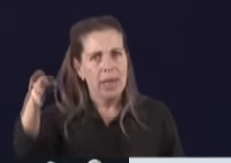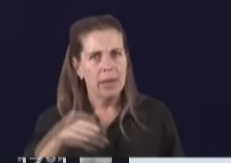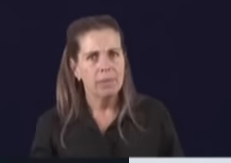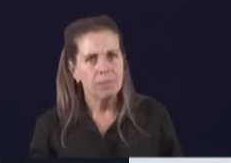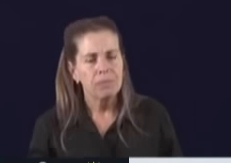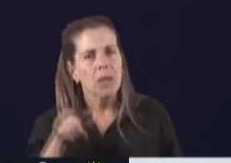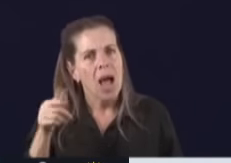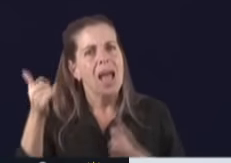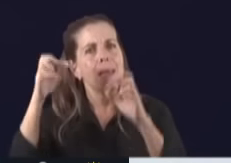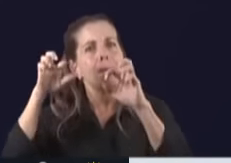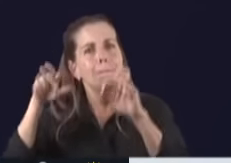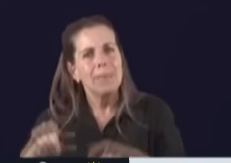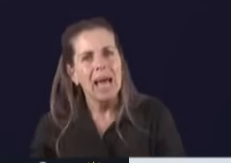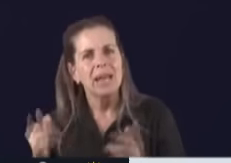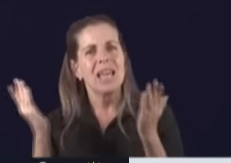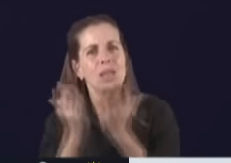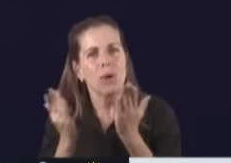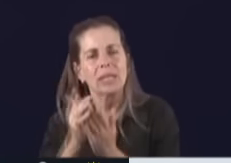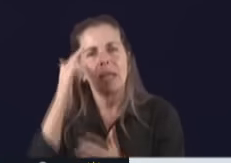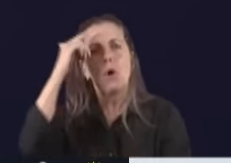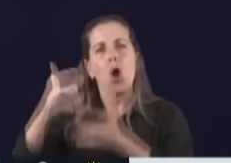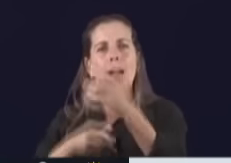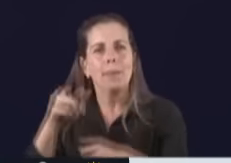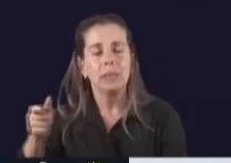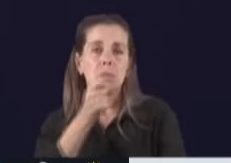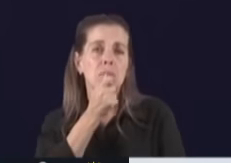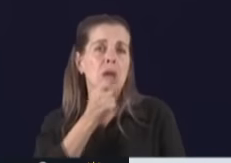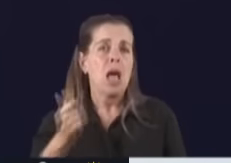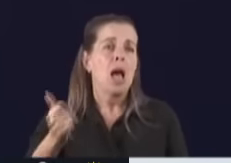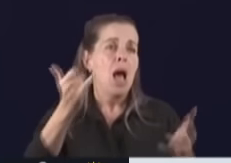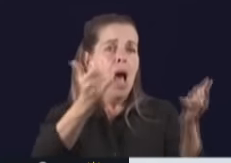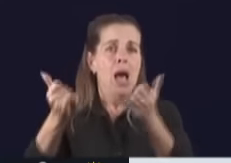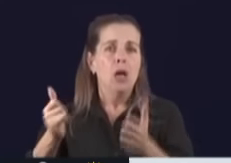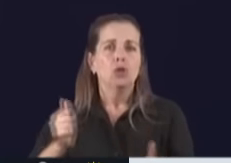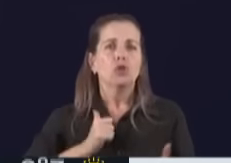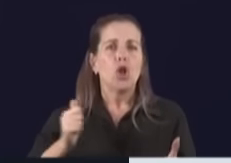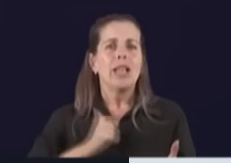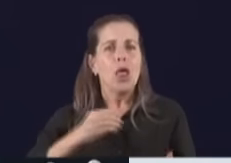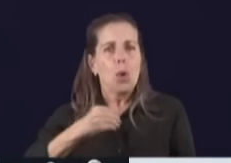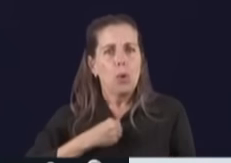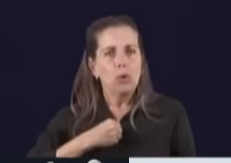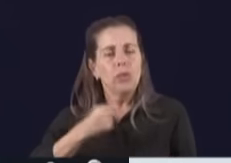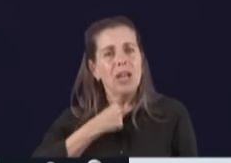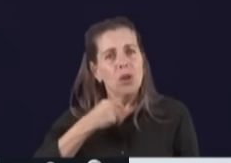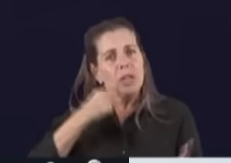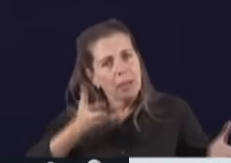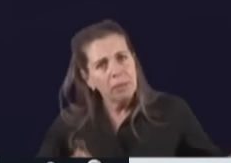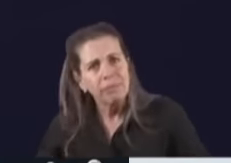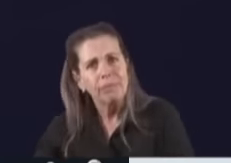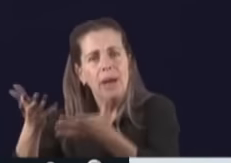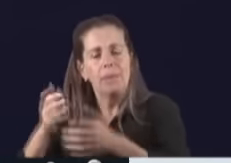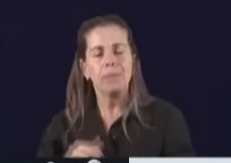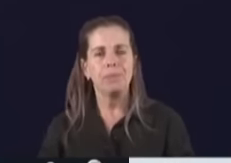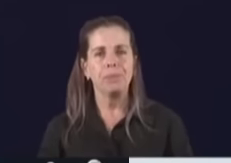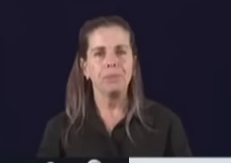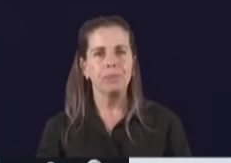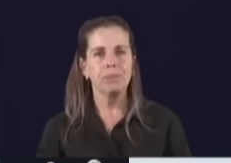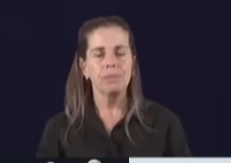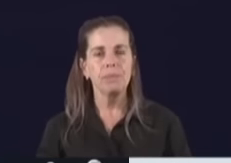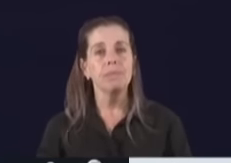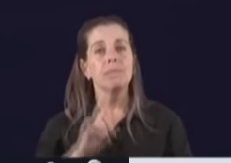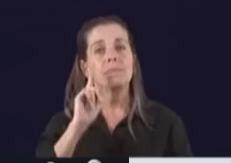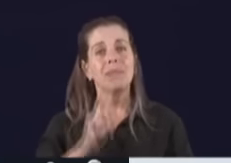y de capacitación para que todo soldado voluntario pueda completar su educación obligatoria. Y por primera